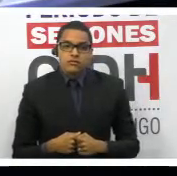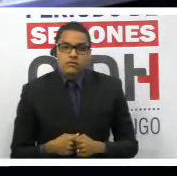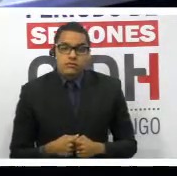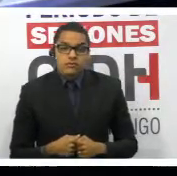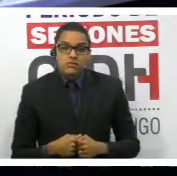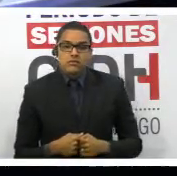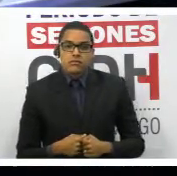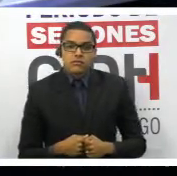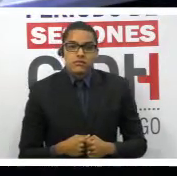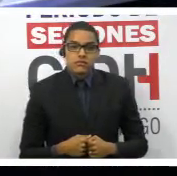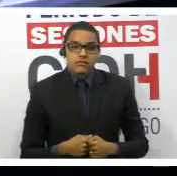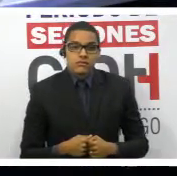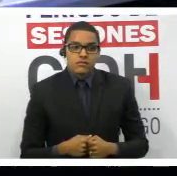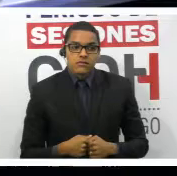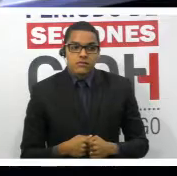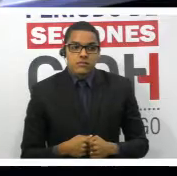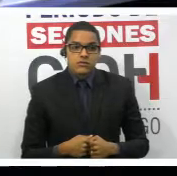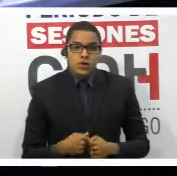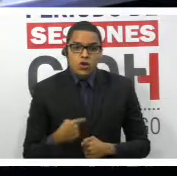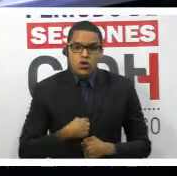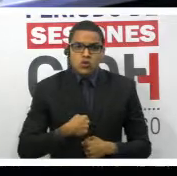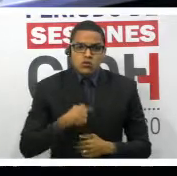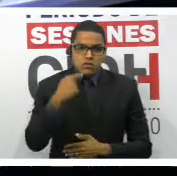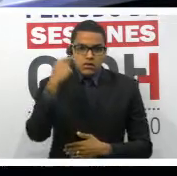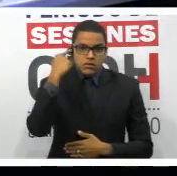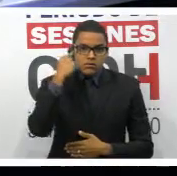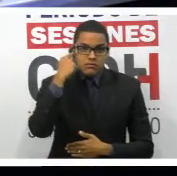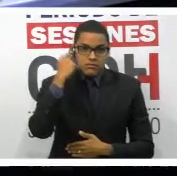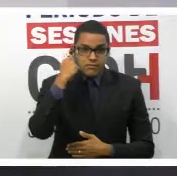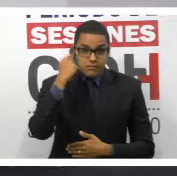a dónde están